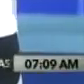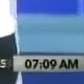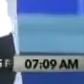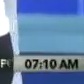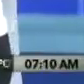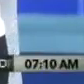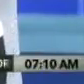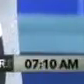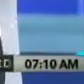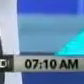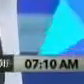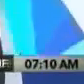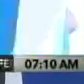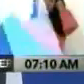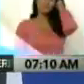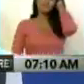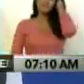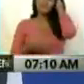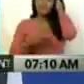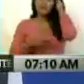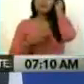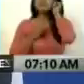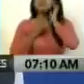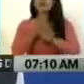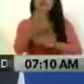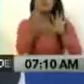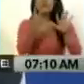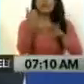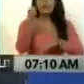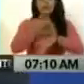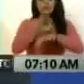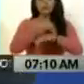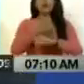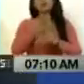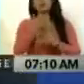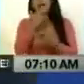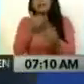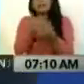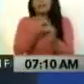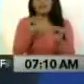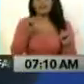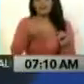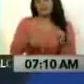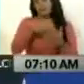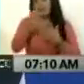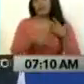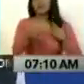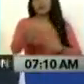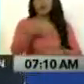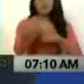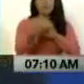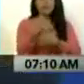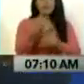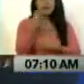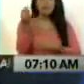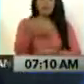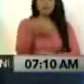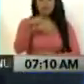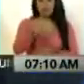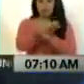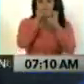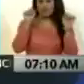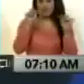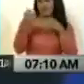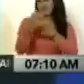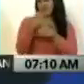Continuamos en La Pauta de hoy, 7-10 minutos ya en la recta final de nuestro programa. Sigue la interacción por parte de ustedes a través de nuestra cuenta en Twitter con la pregunta que lanzamos en horas